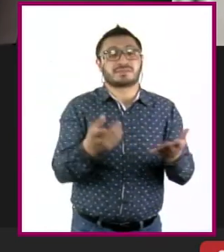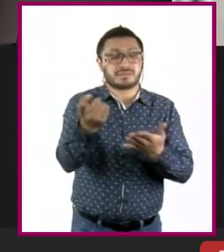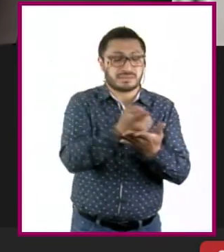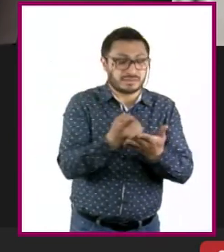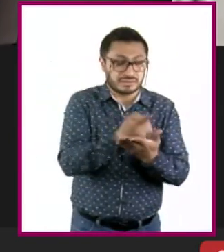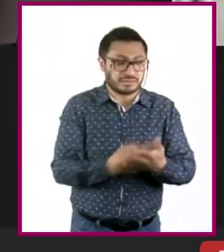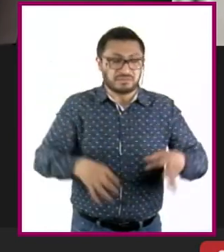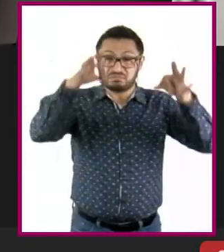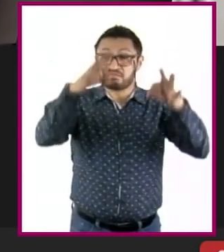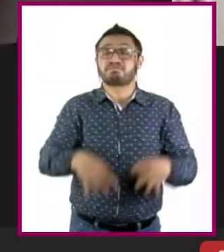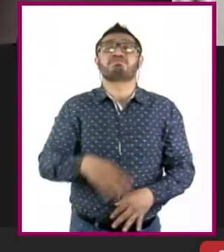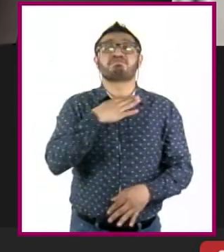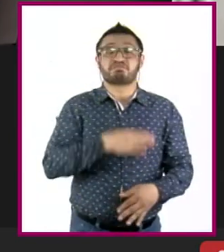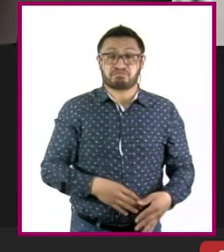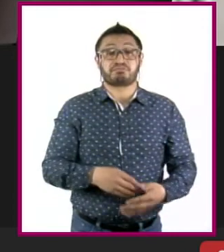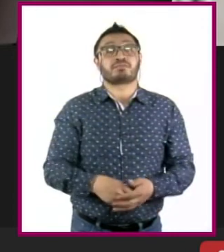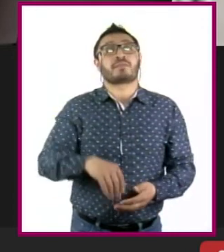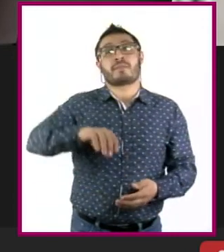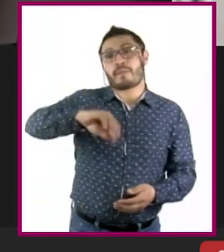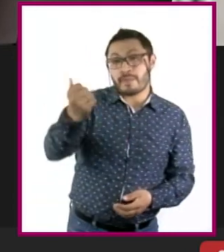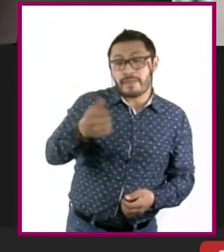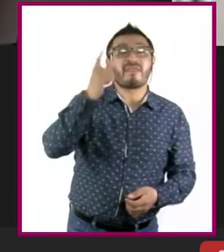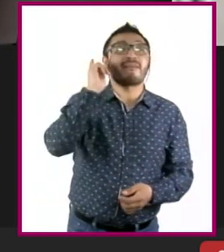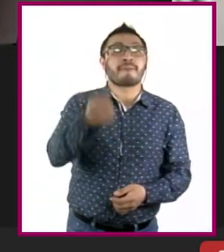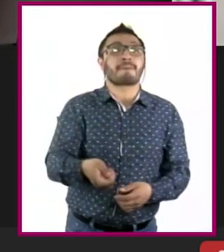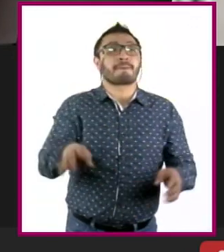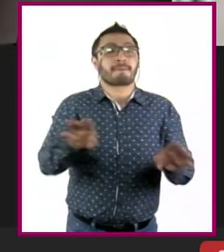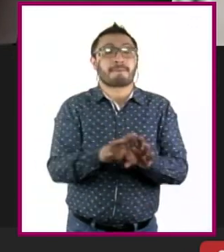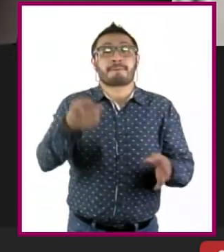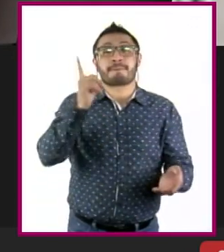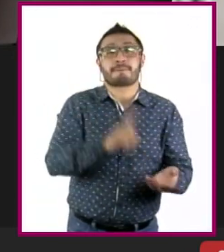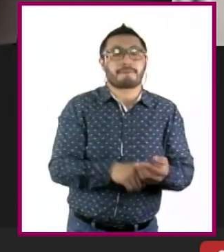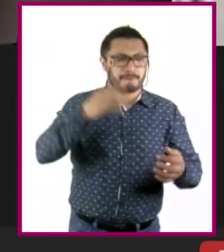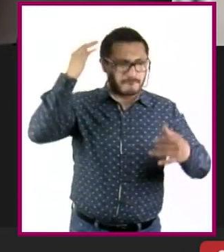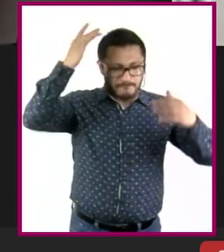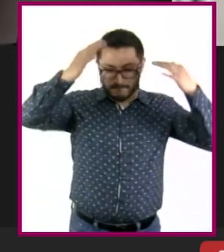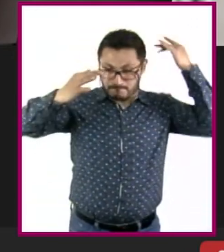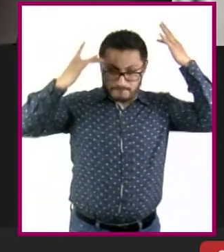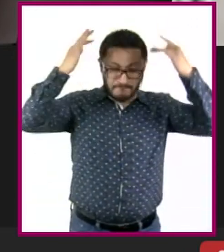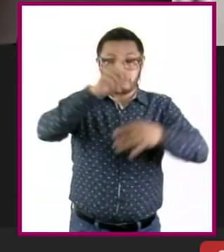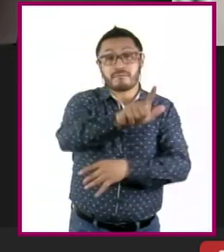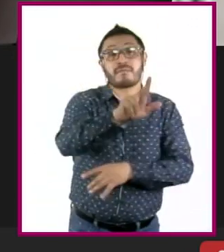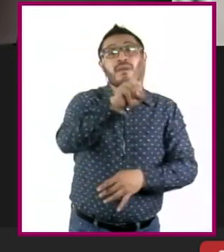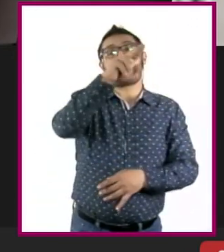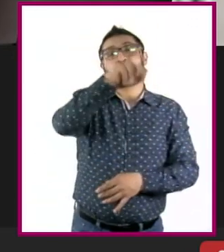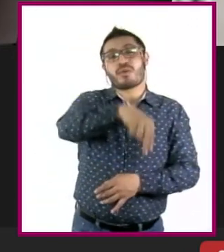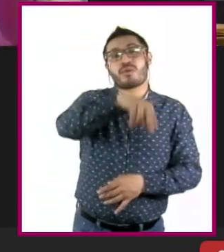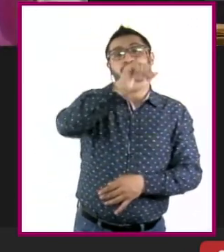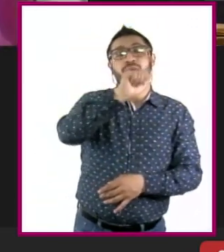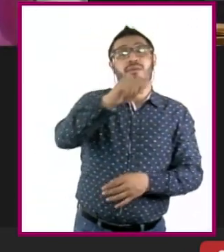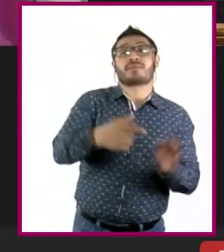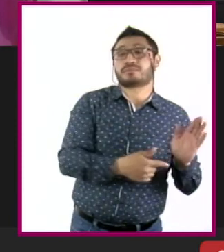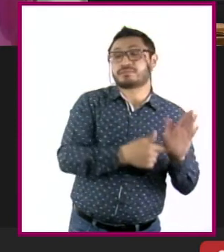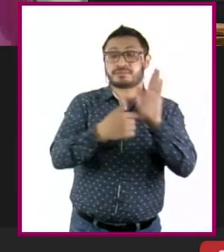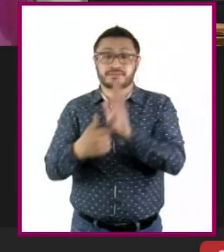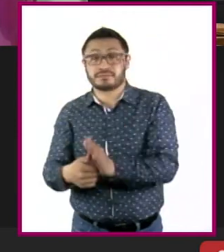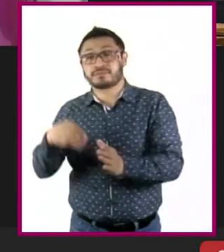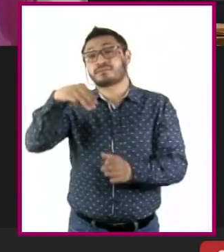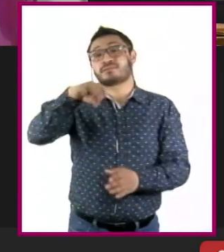de justicia. Otro más está en el caso imaginario que Luna le presenta a Emiliano para hacerle notar